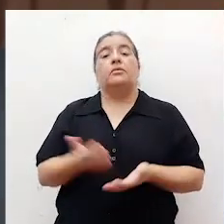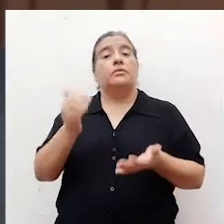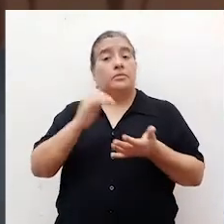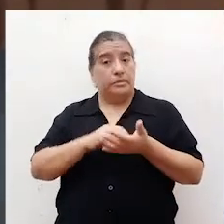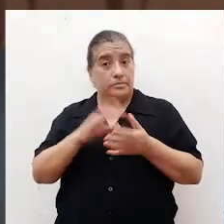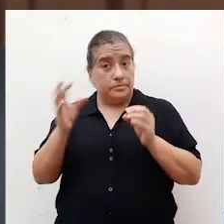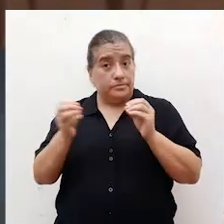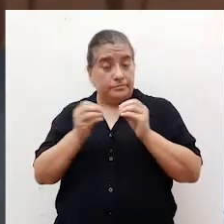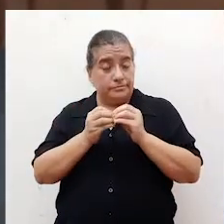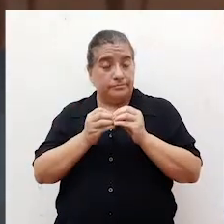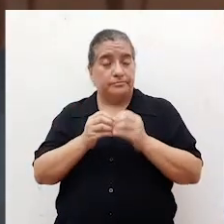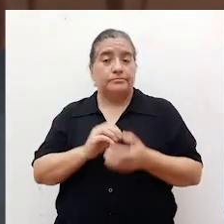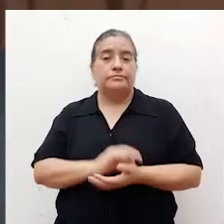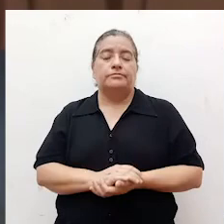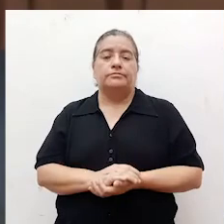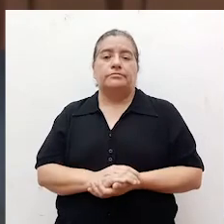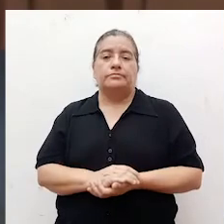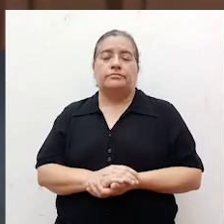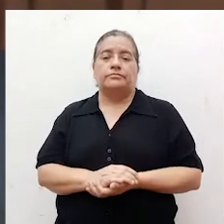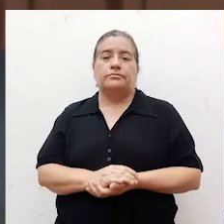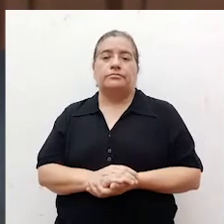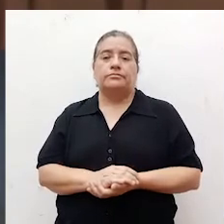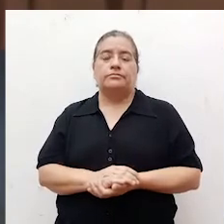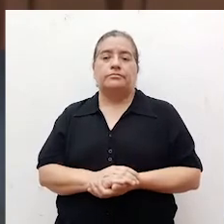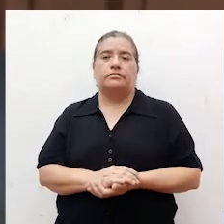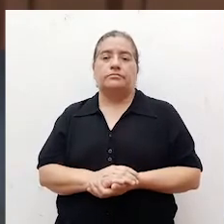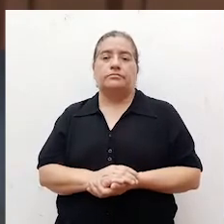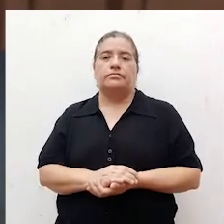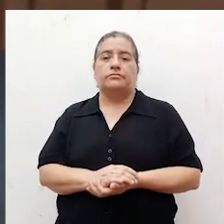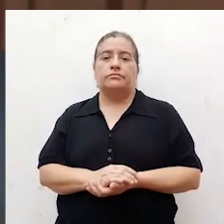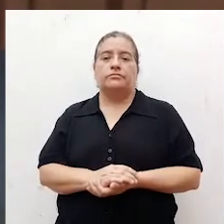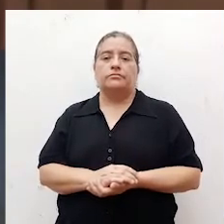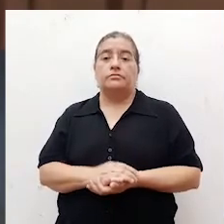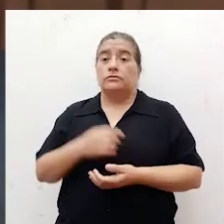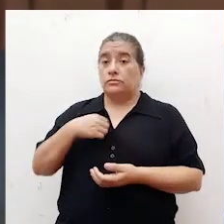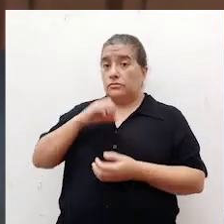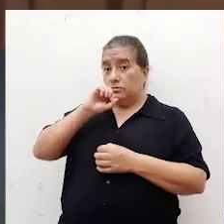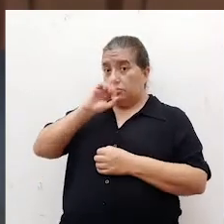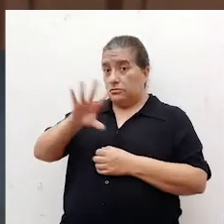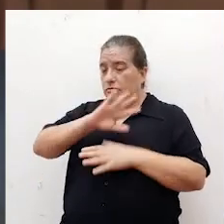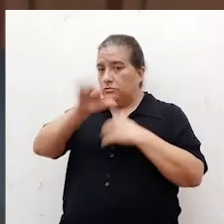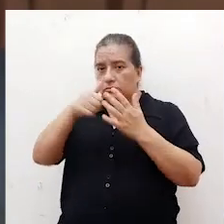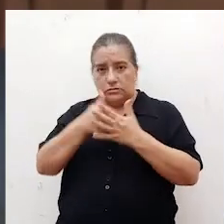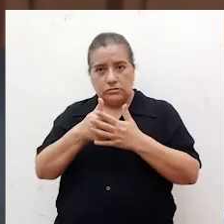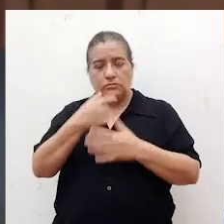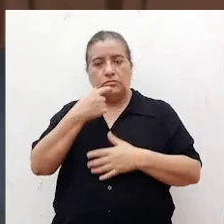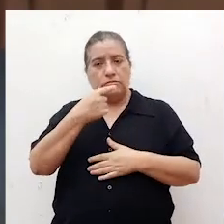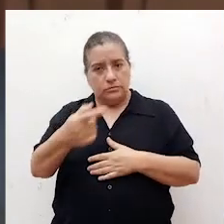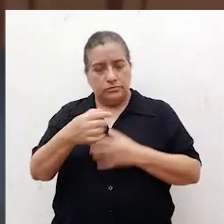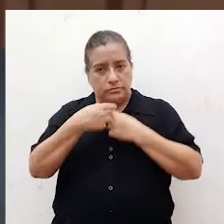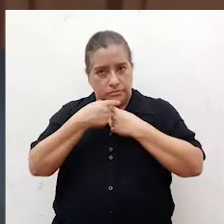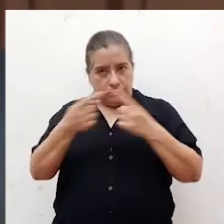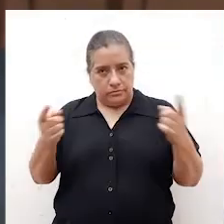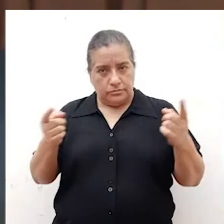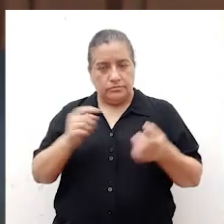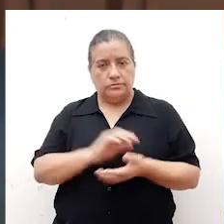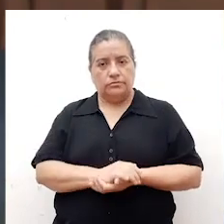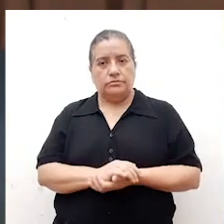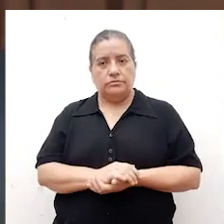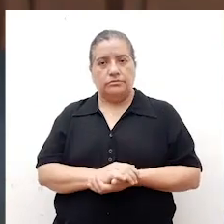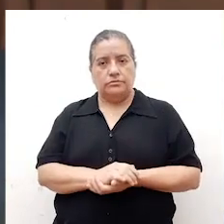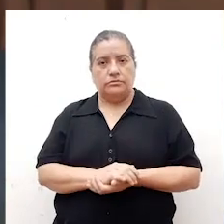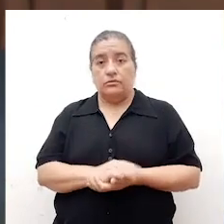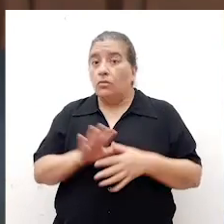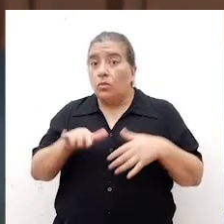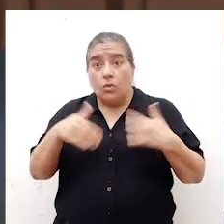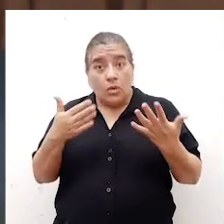un esfuerzo solo de los jefes de la oficina. Es un esfuerzo de cientos de comisionados, de cientos de